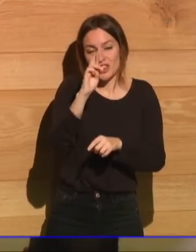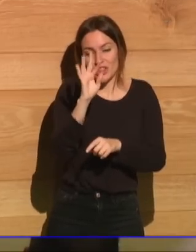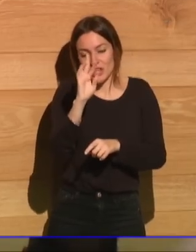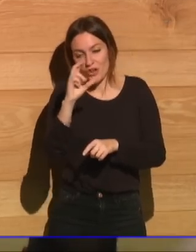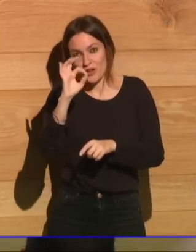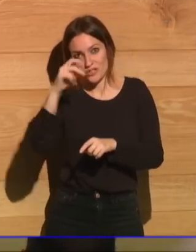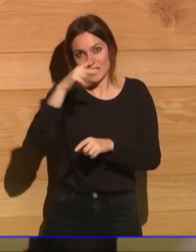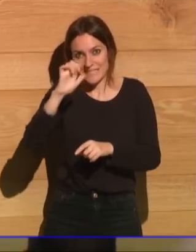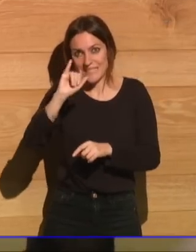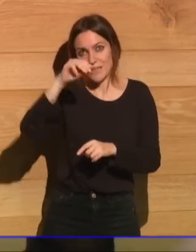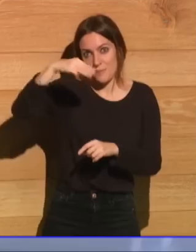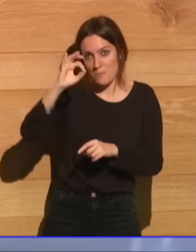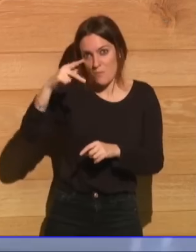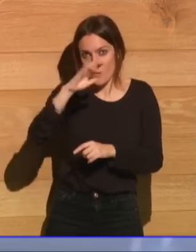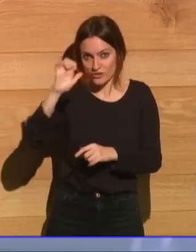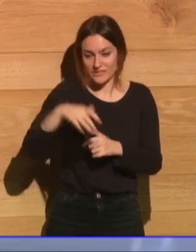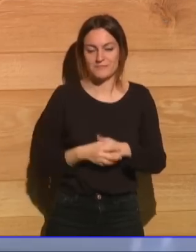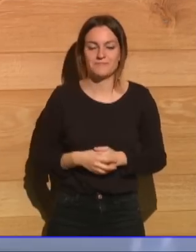pasar un buen rato.